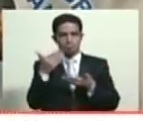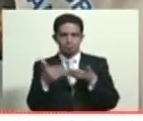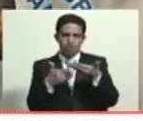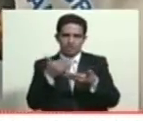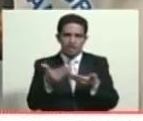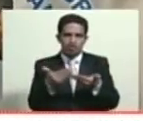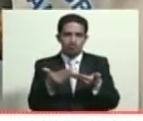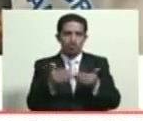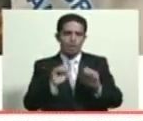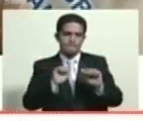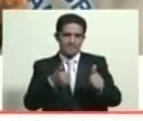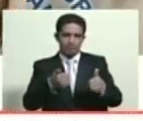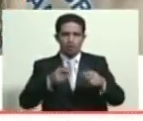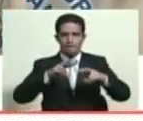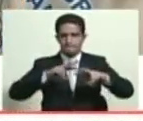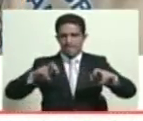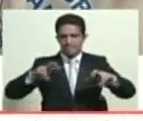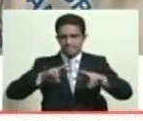investigación muy